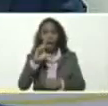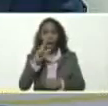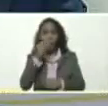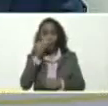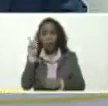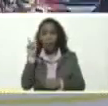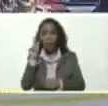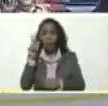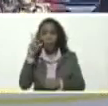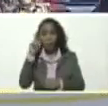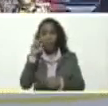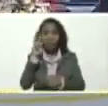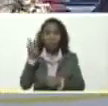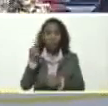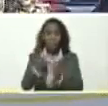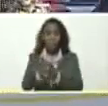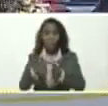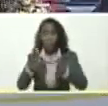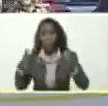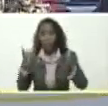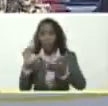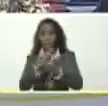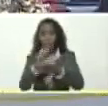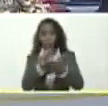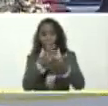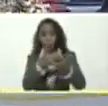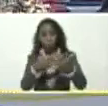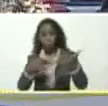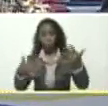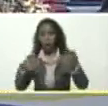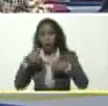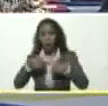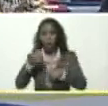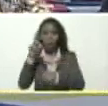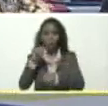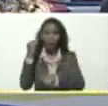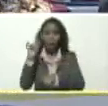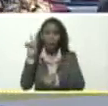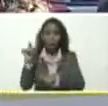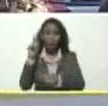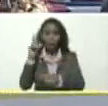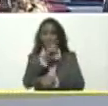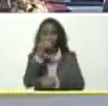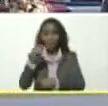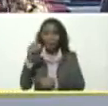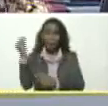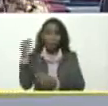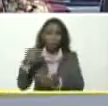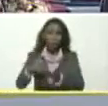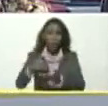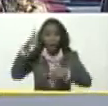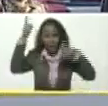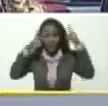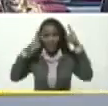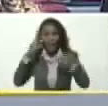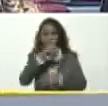una cantidad tremenda de libros. Por aquí Earle Herrera también, 100 veces Chávez, en